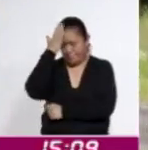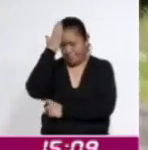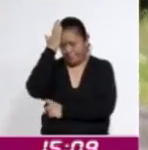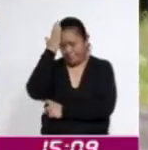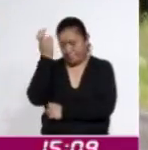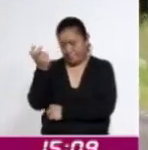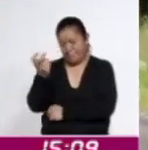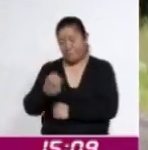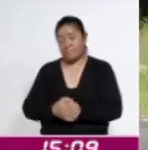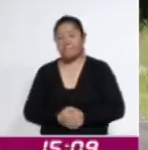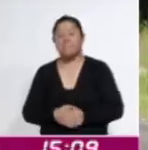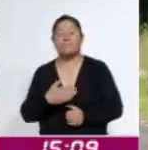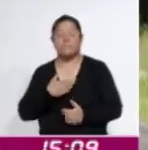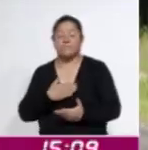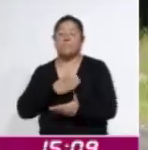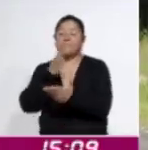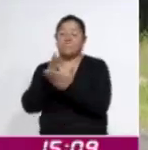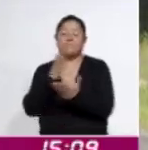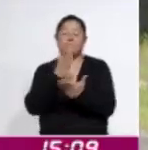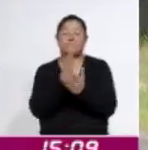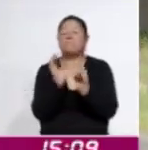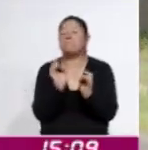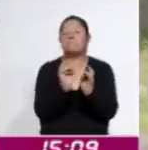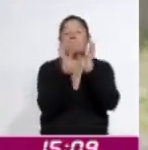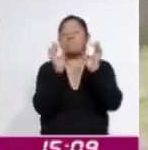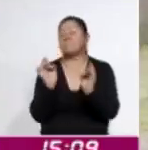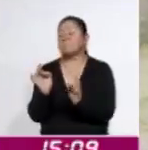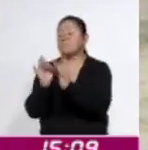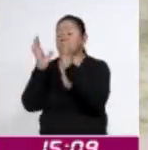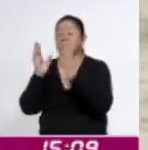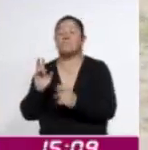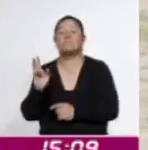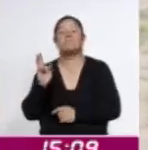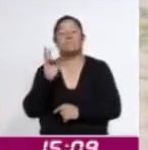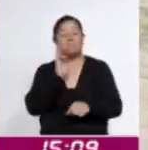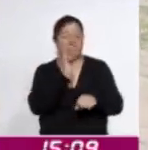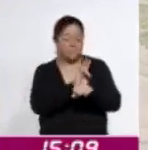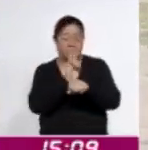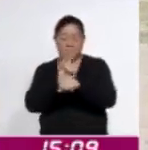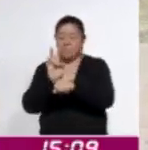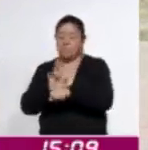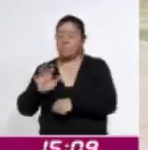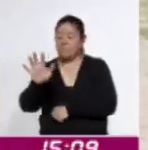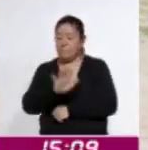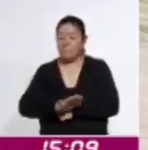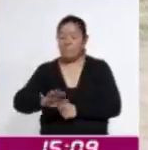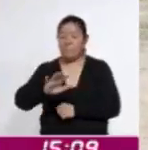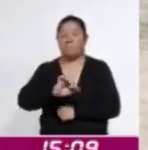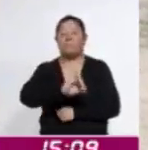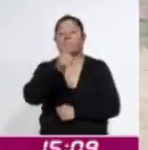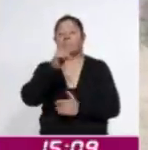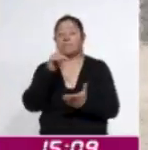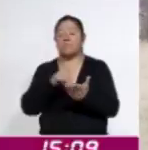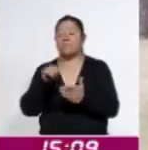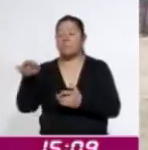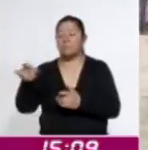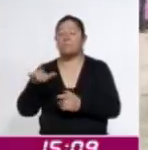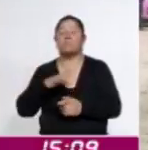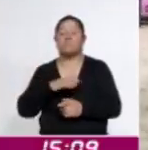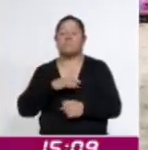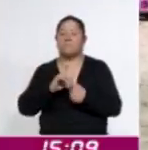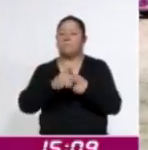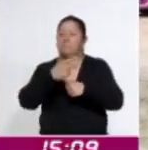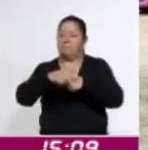se efectuarán recorridos aleatorios de vigilancia en las colonias y otros sitios de mayor incidencia